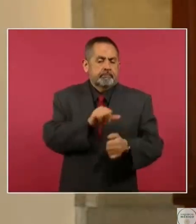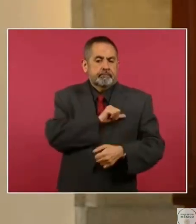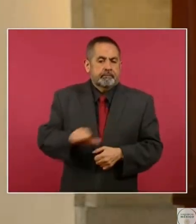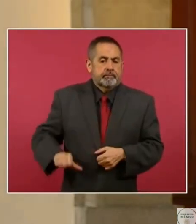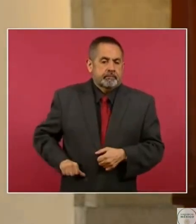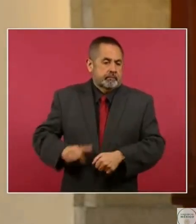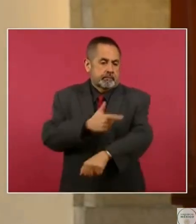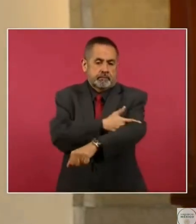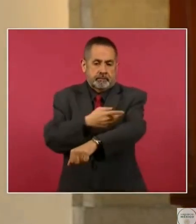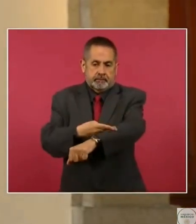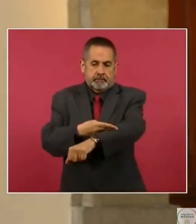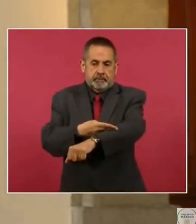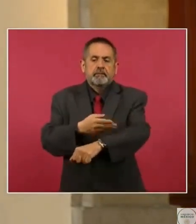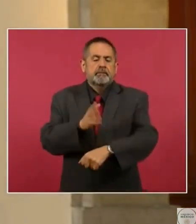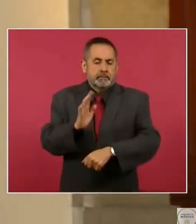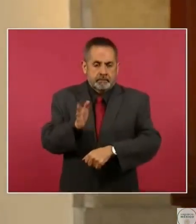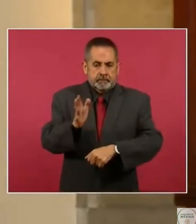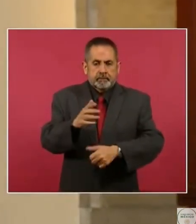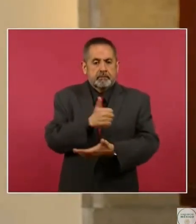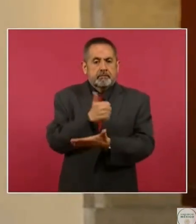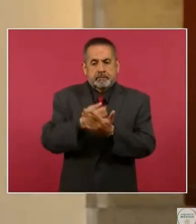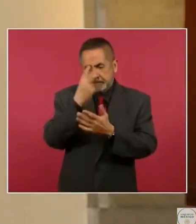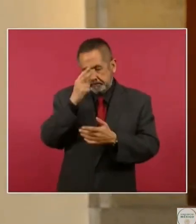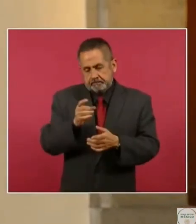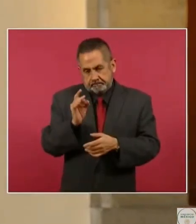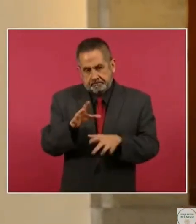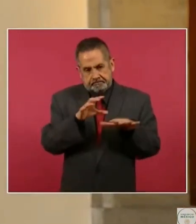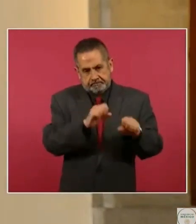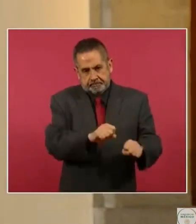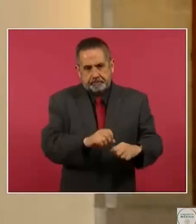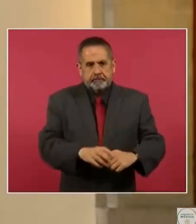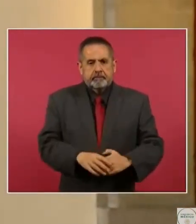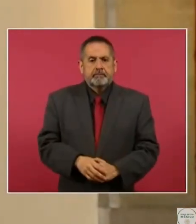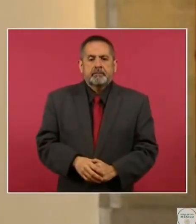de Gustavo Amadero en la Ciudad de México. Adelante, por favor.